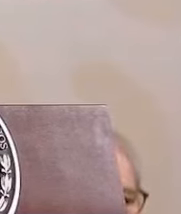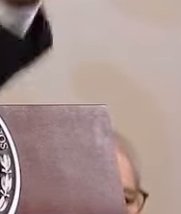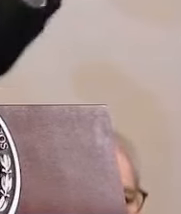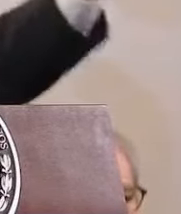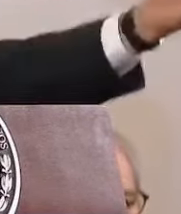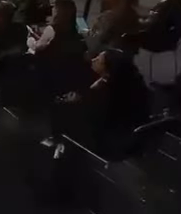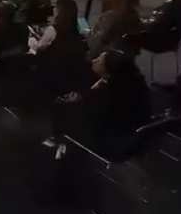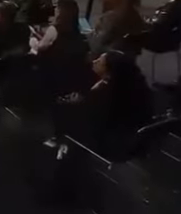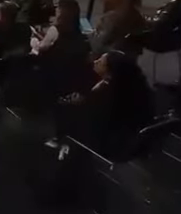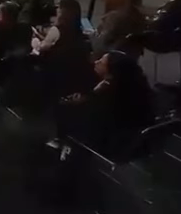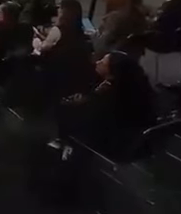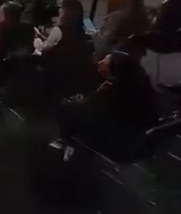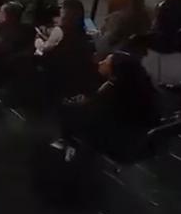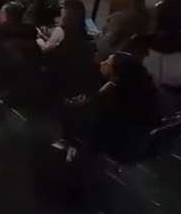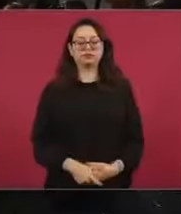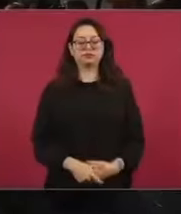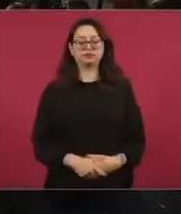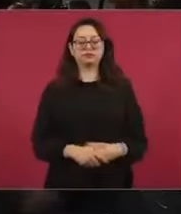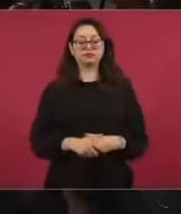Por eso estoy hablando así.